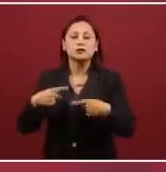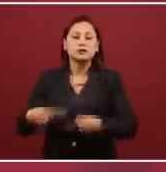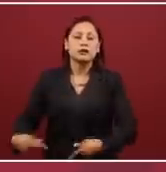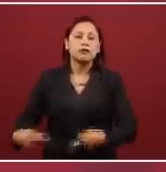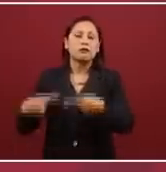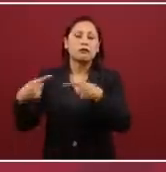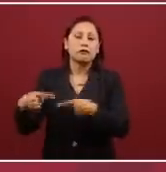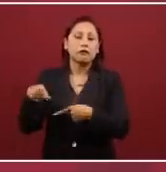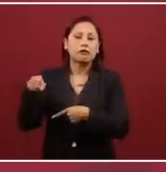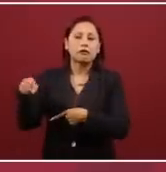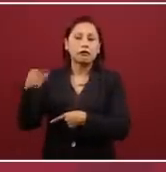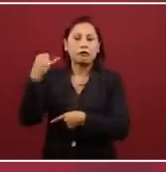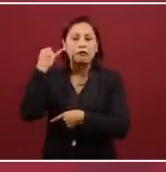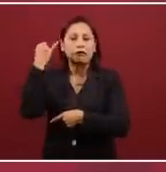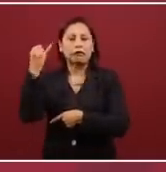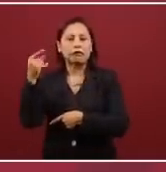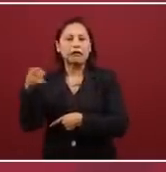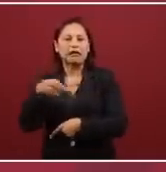Entonces,